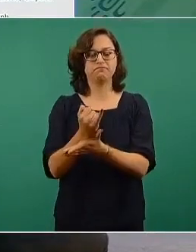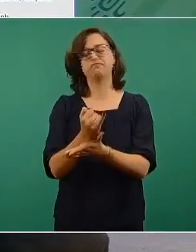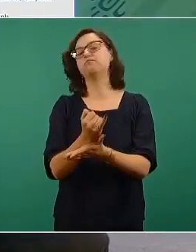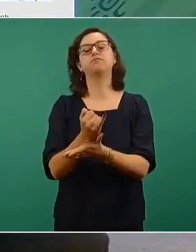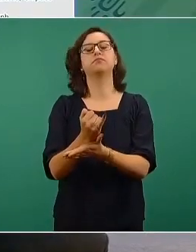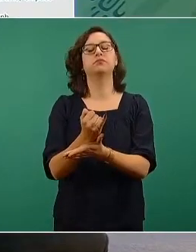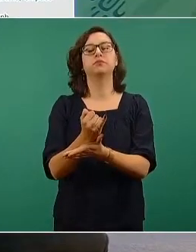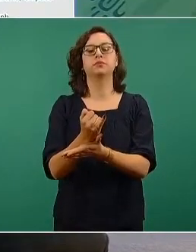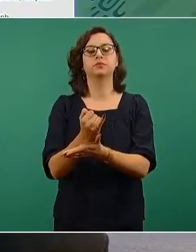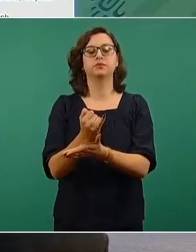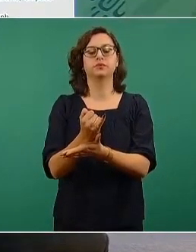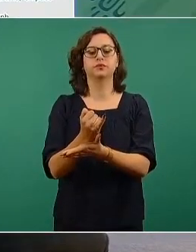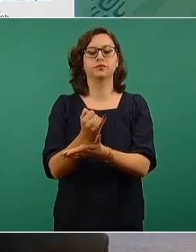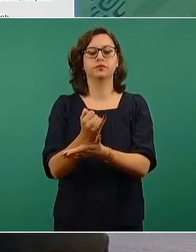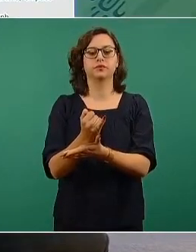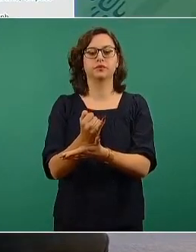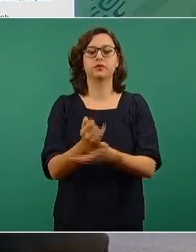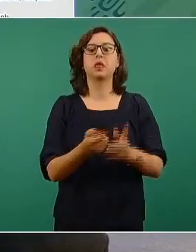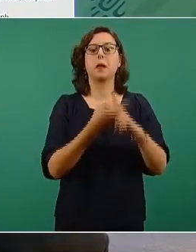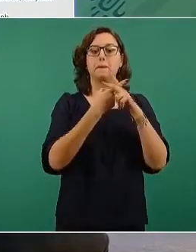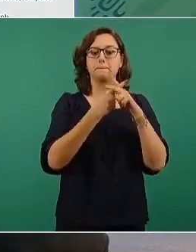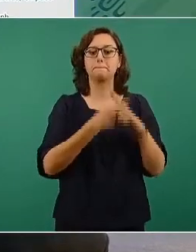Y entró